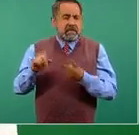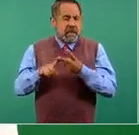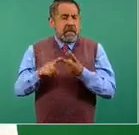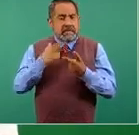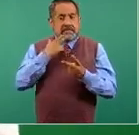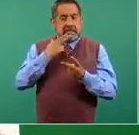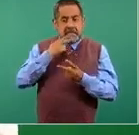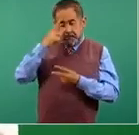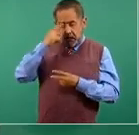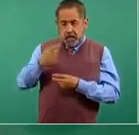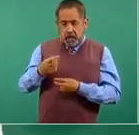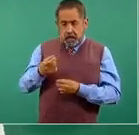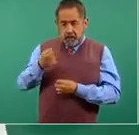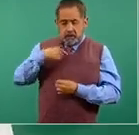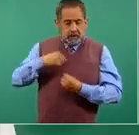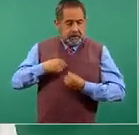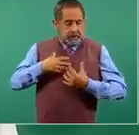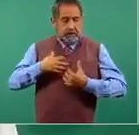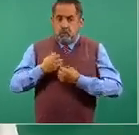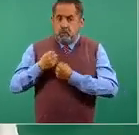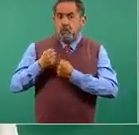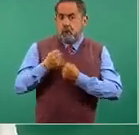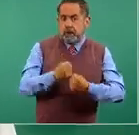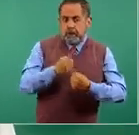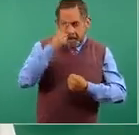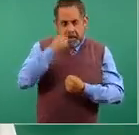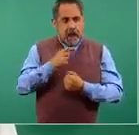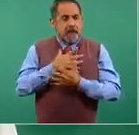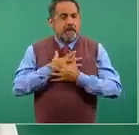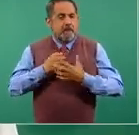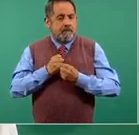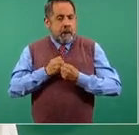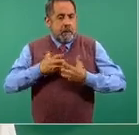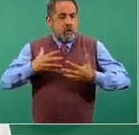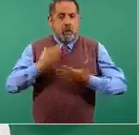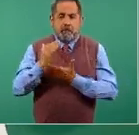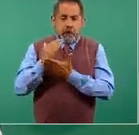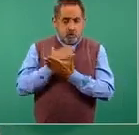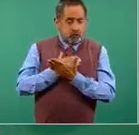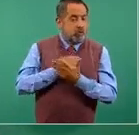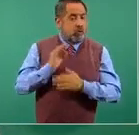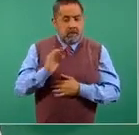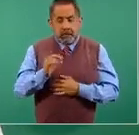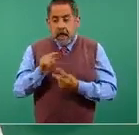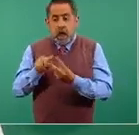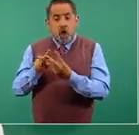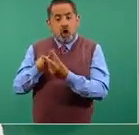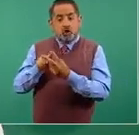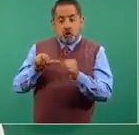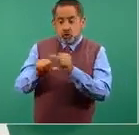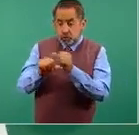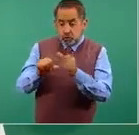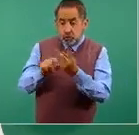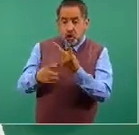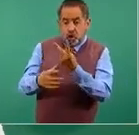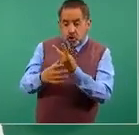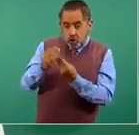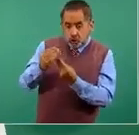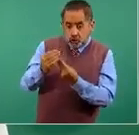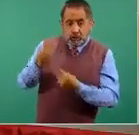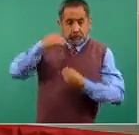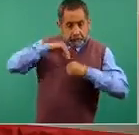inhibidor muy potente de uno de los mecanismos de inflamación, y se ha visto que el uso combinado pudiera ser mejor que el uso